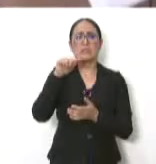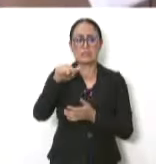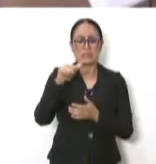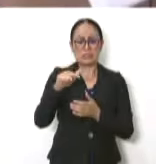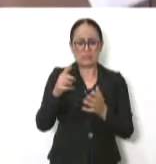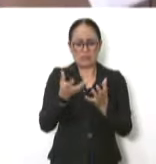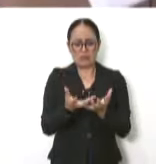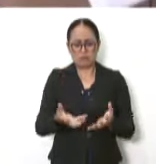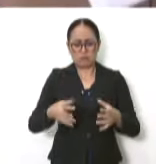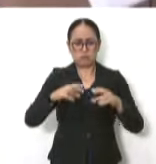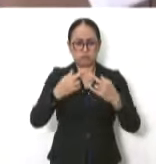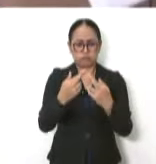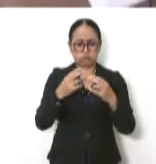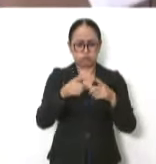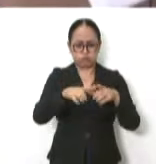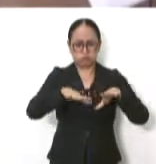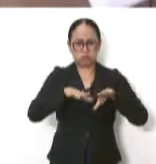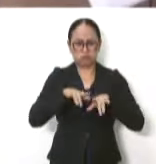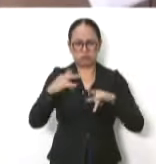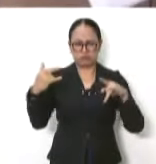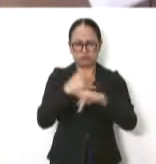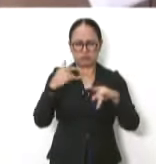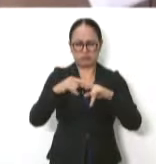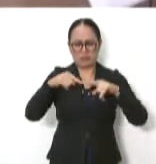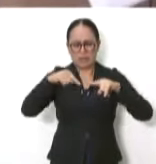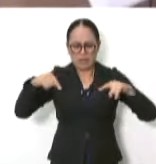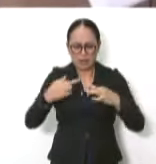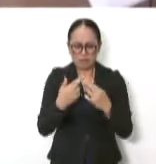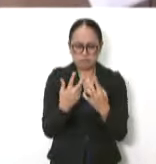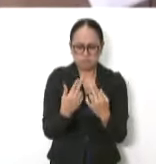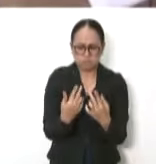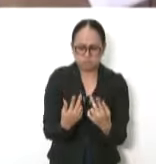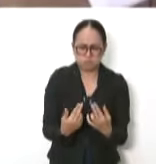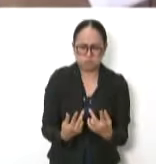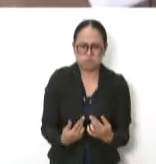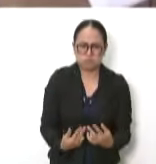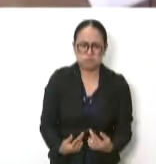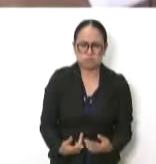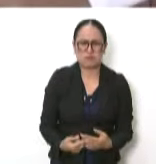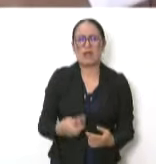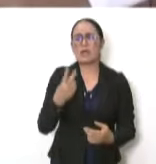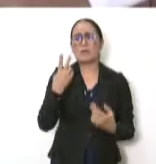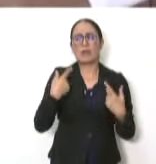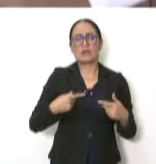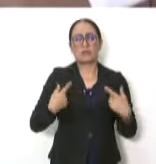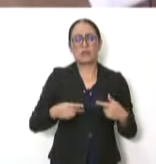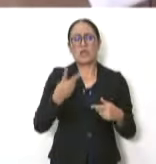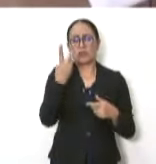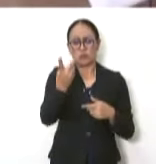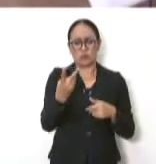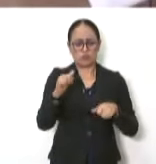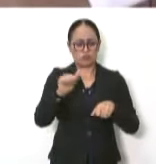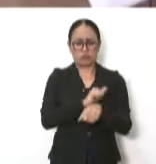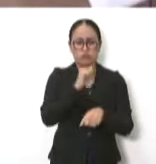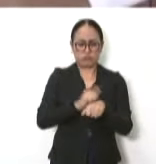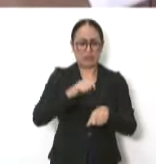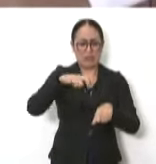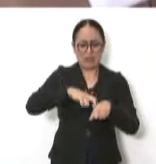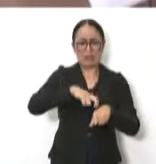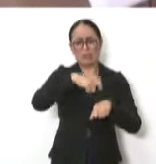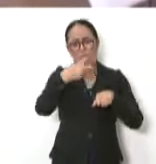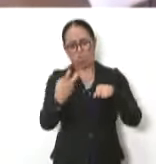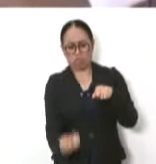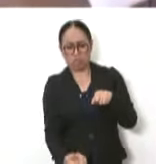metros de profundidad y 12 de diámetro, en el que cayó un automóvil en el que viajaban dos personas que desafortunadamente